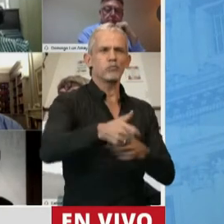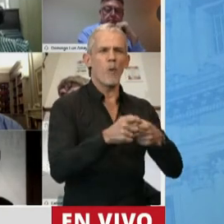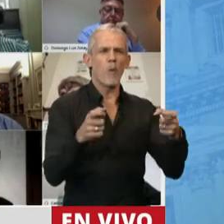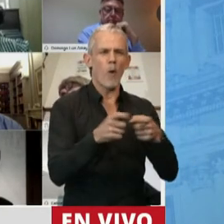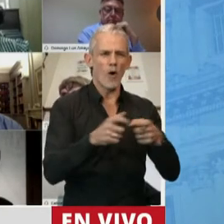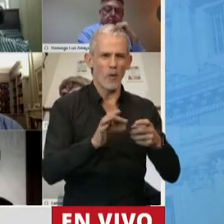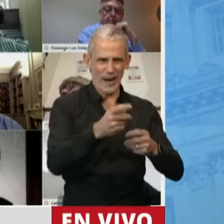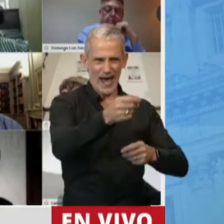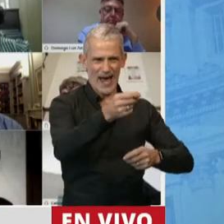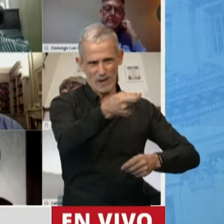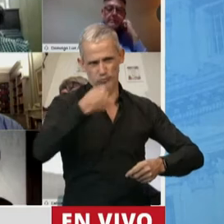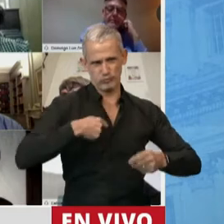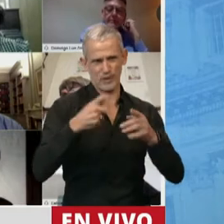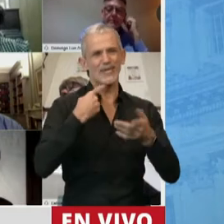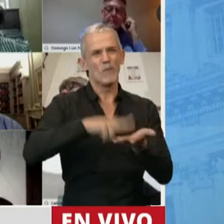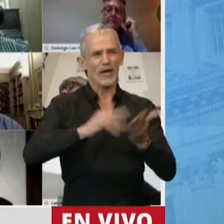fiscal,